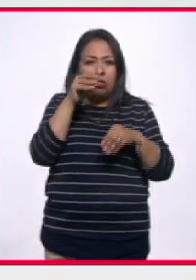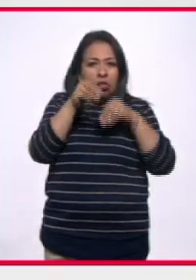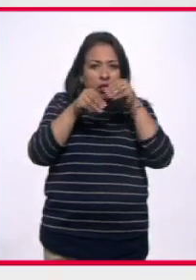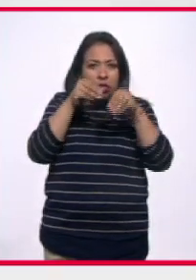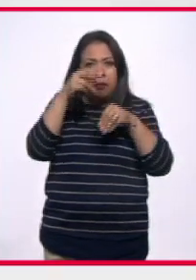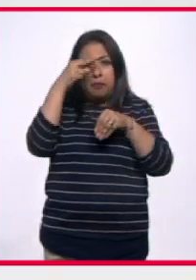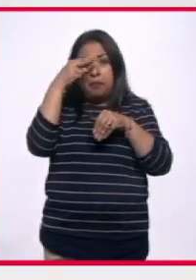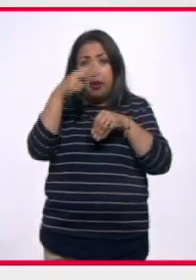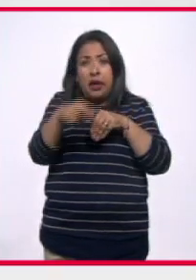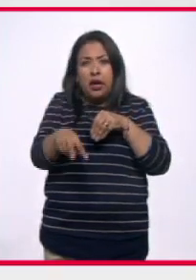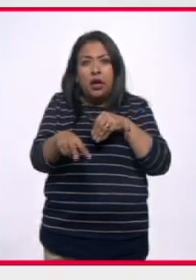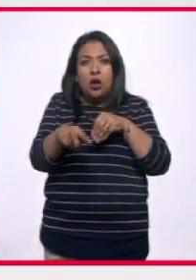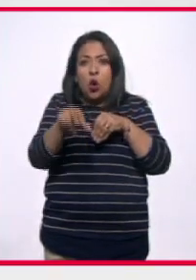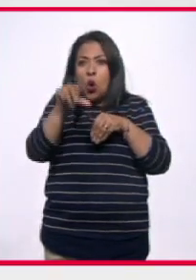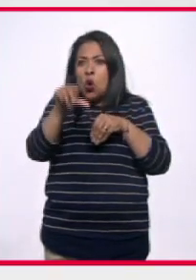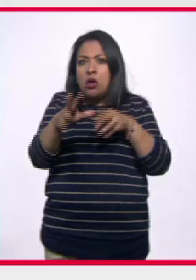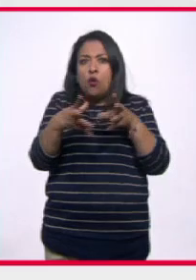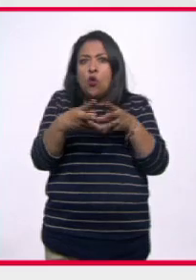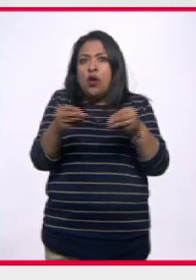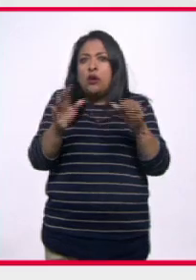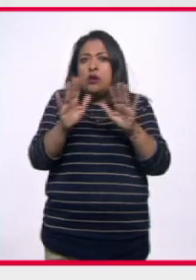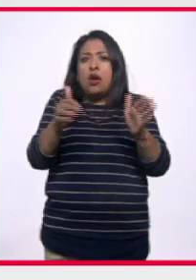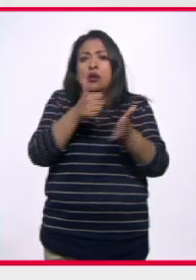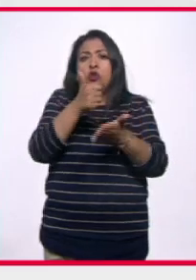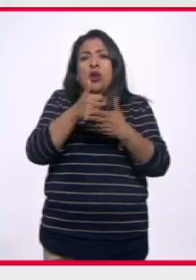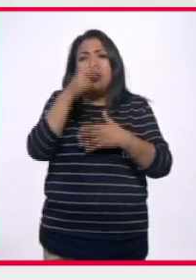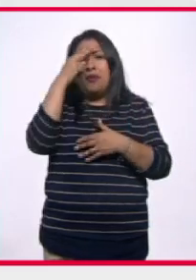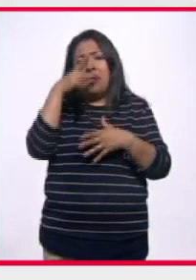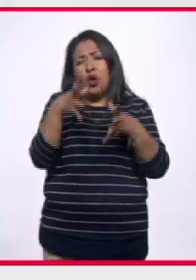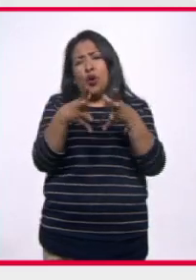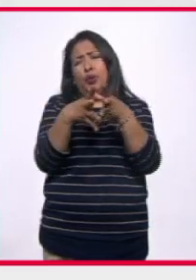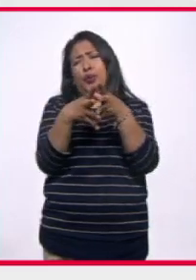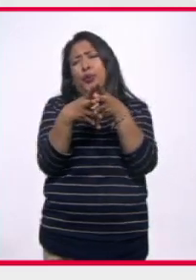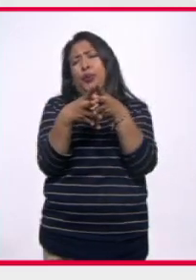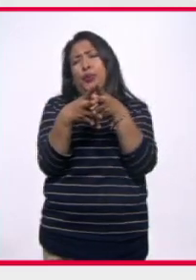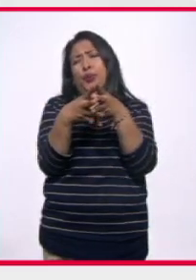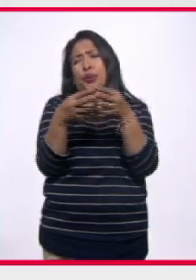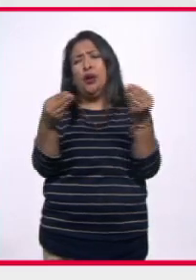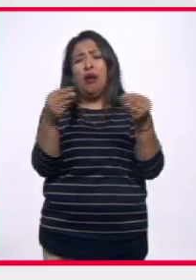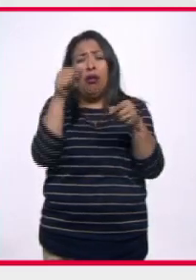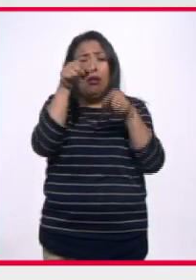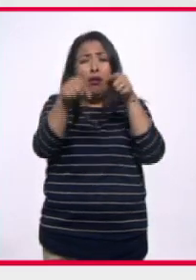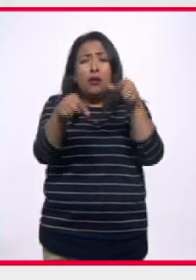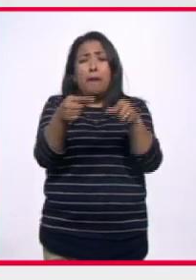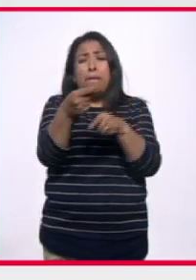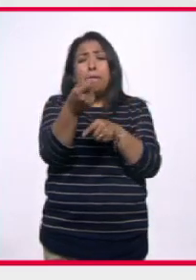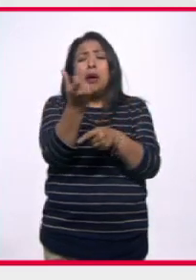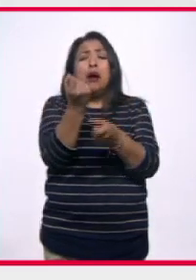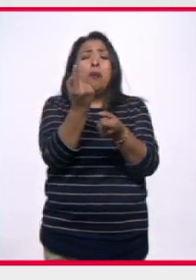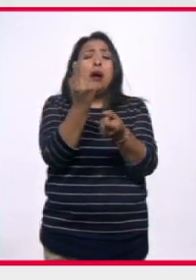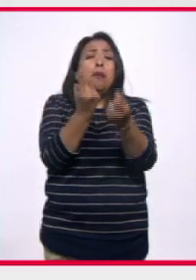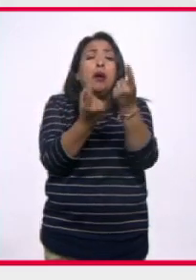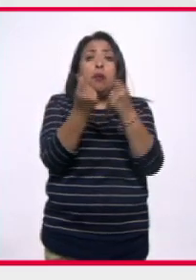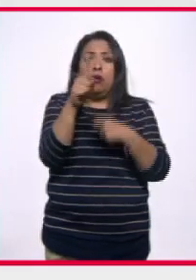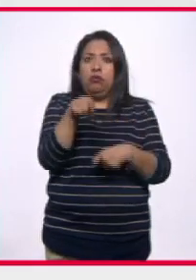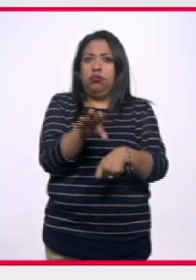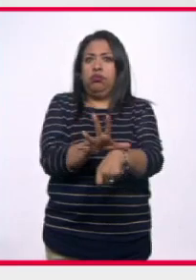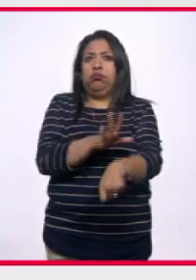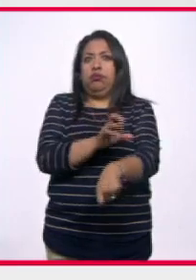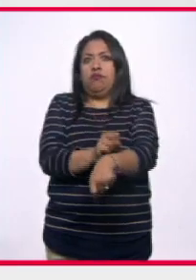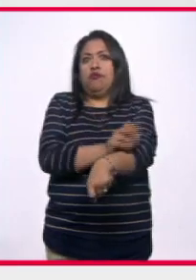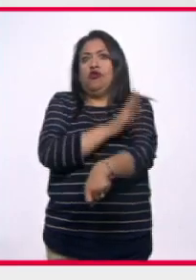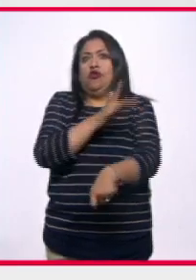ese méxico que no existe de esa ciudad de méxico que ya no quedan demasiados rastros resulta emocionante